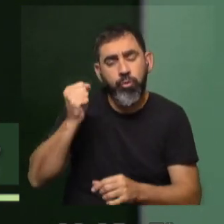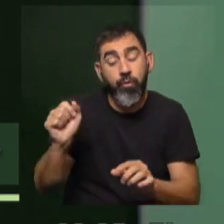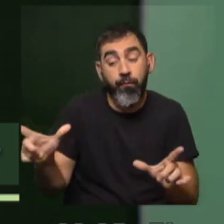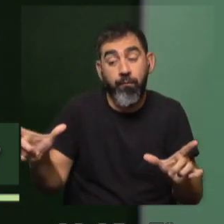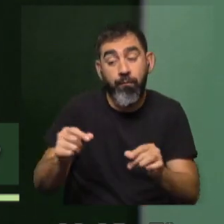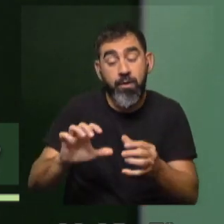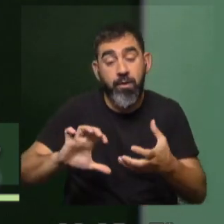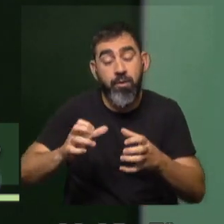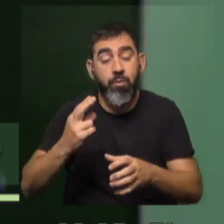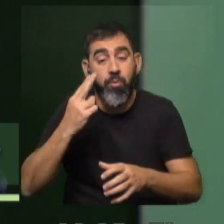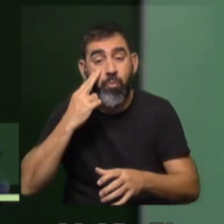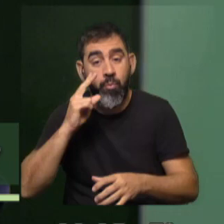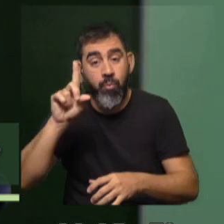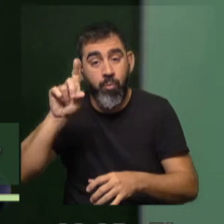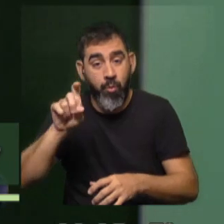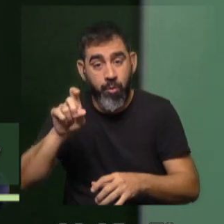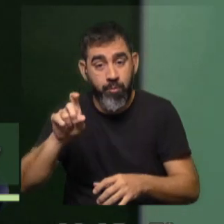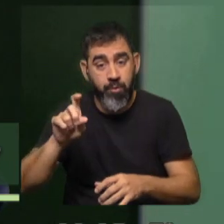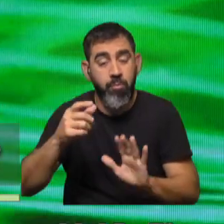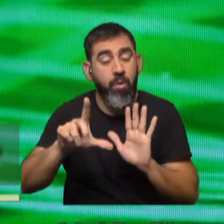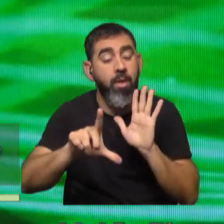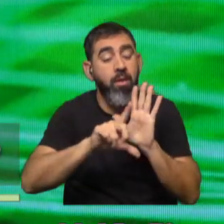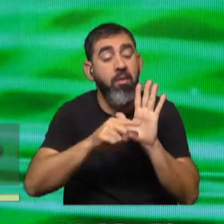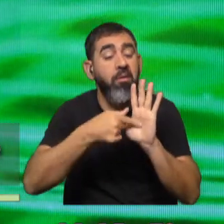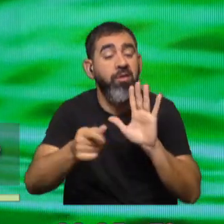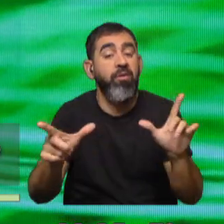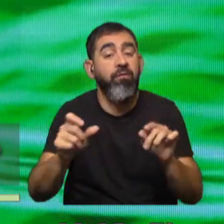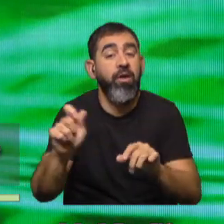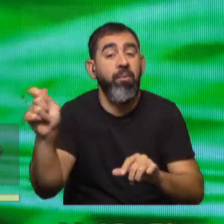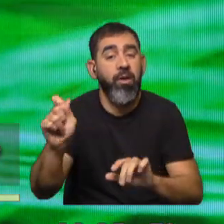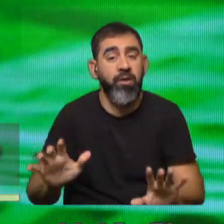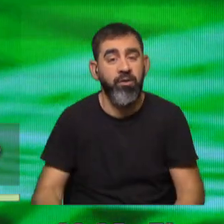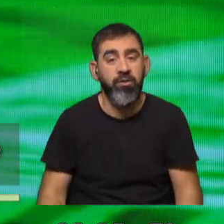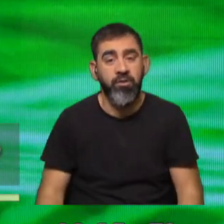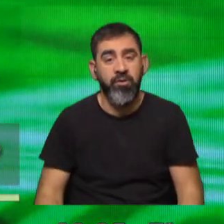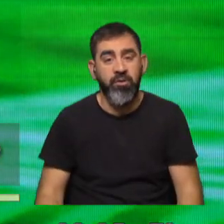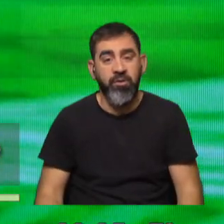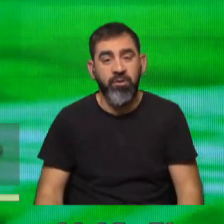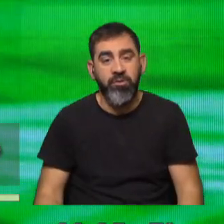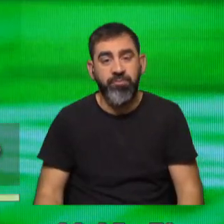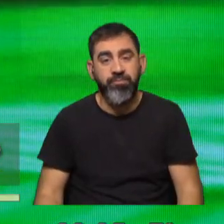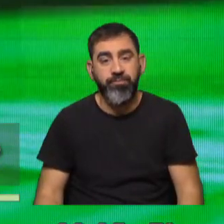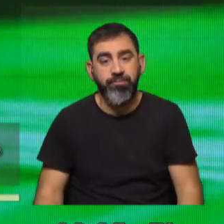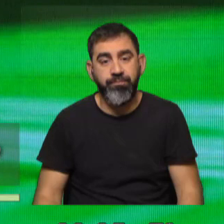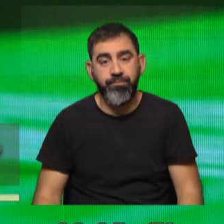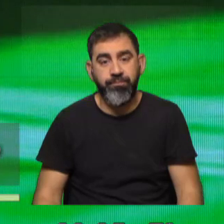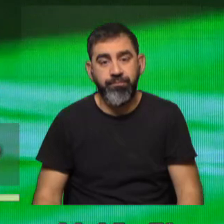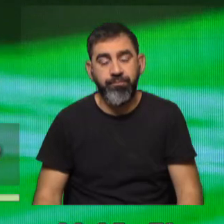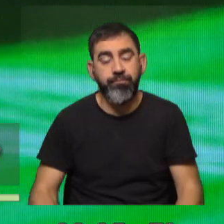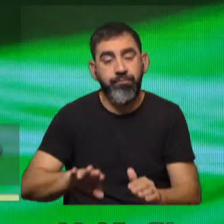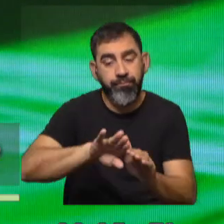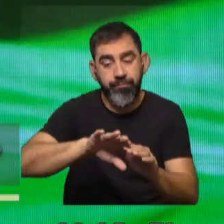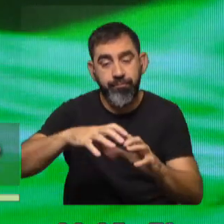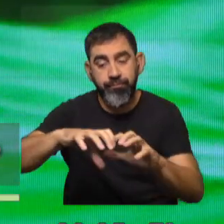terminado la crisis hídrica más allá que en un decreto se pueda decir el fin de la emergencia sí Porque habría que entrar a separar